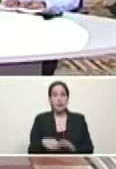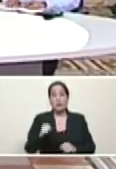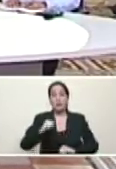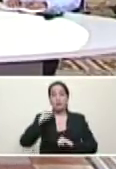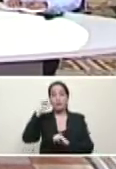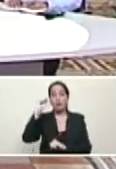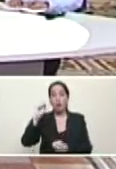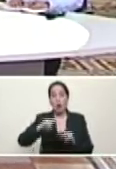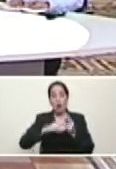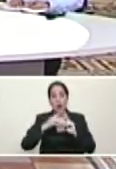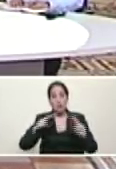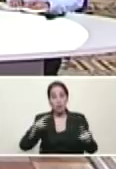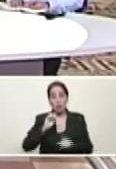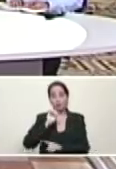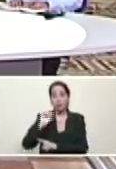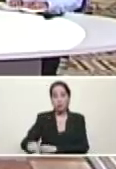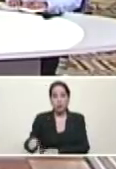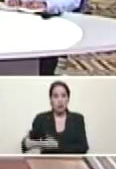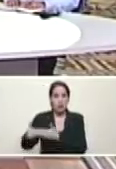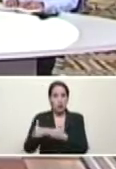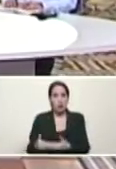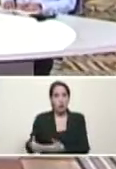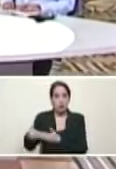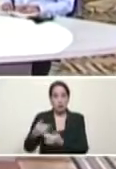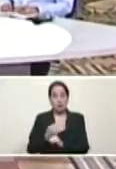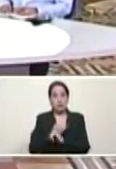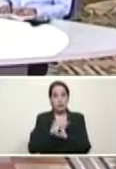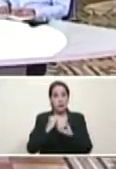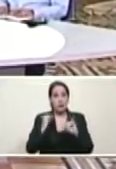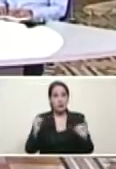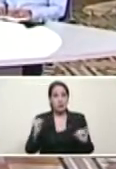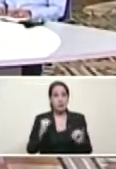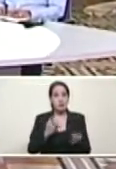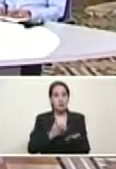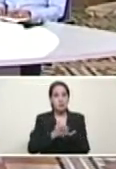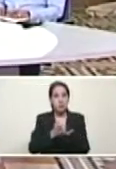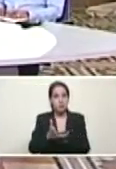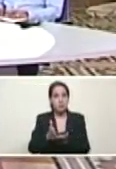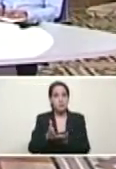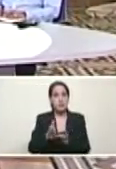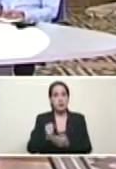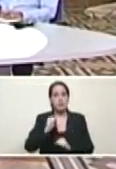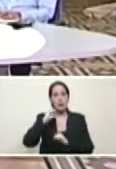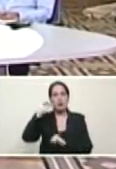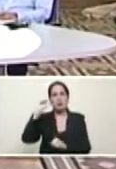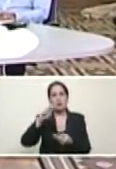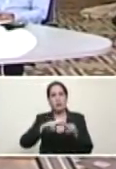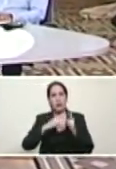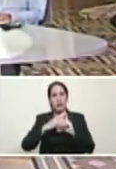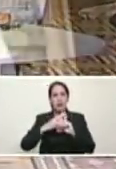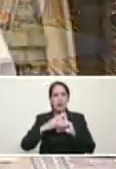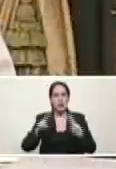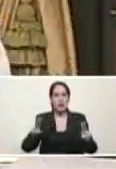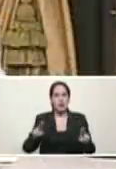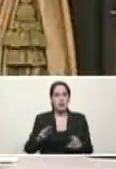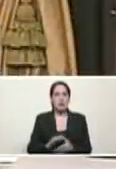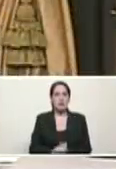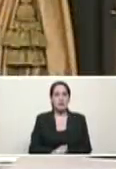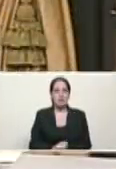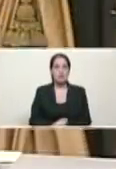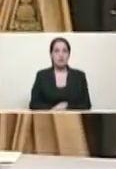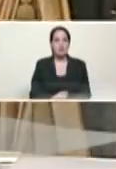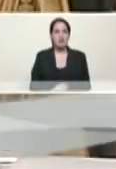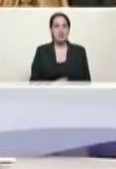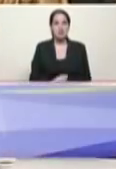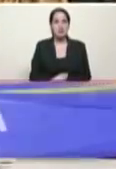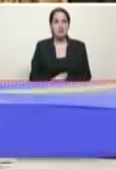paz en Venezuela, la independencia nacional. Y para que triunfe la paz y triunfe la independencia, tenemos que